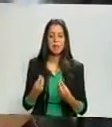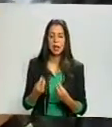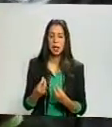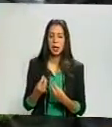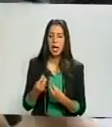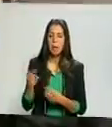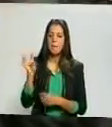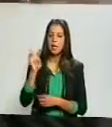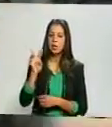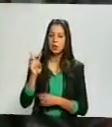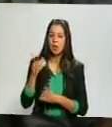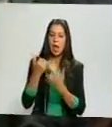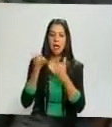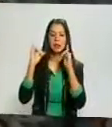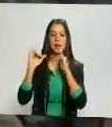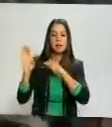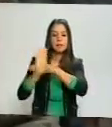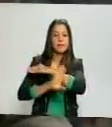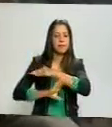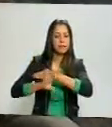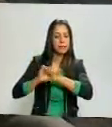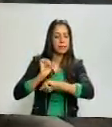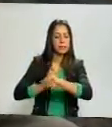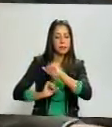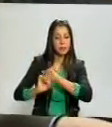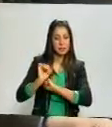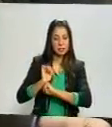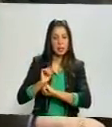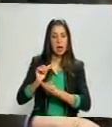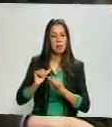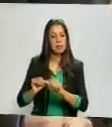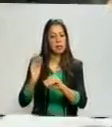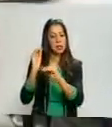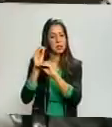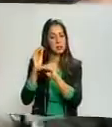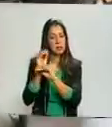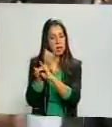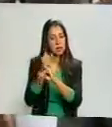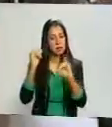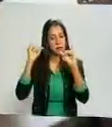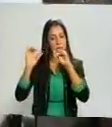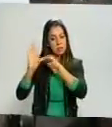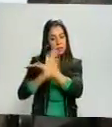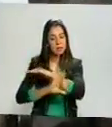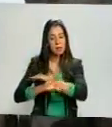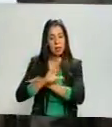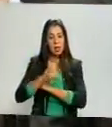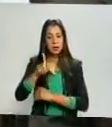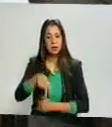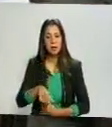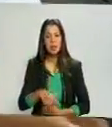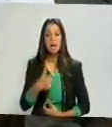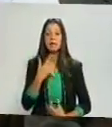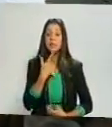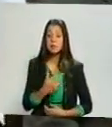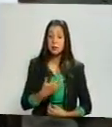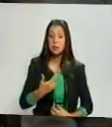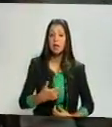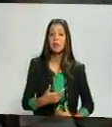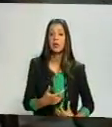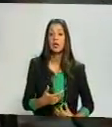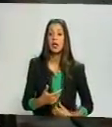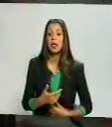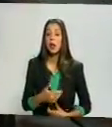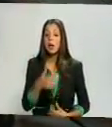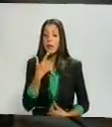la soberanía nacional, para la preservación de la soberanía de la patria y también, y hay que decirlo, y el ministro